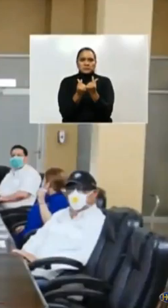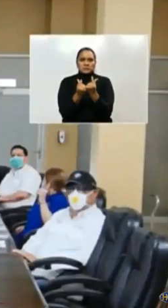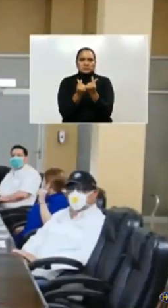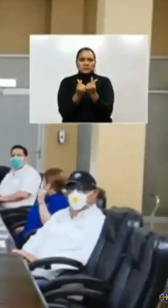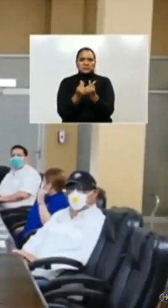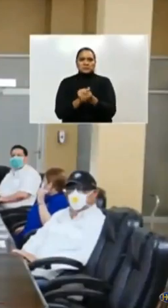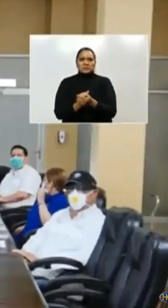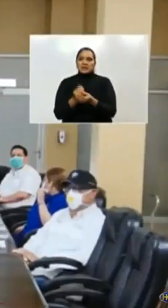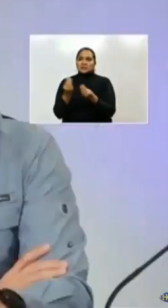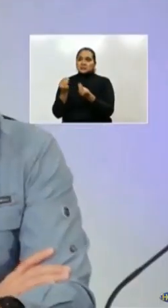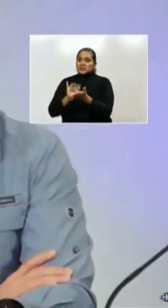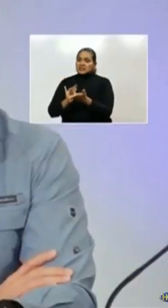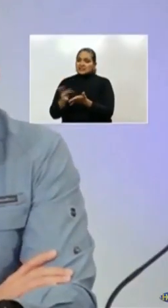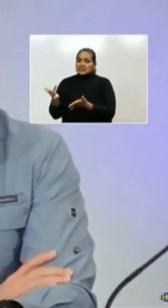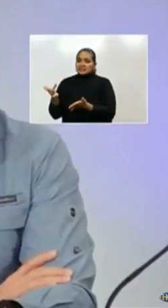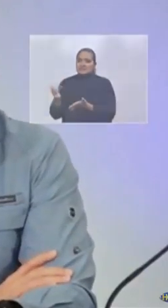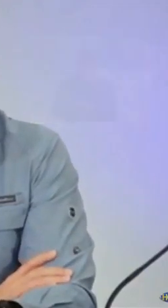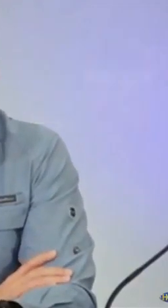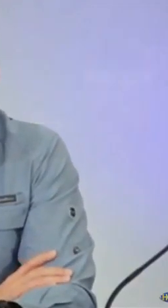Bueno, muchas gracias,